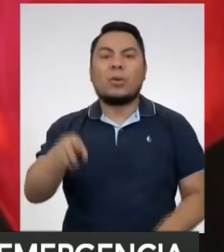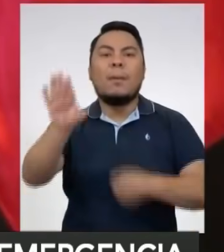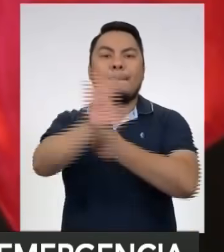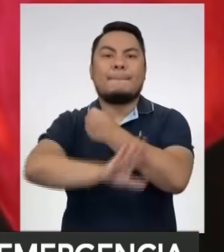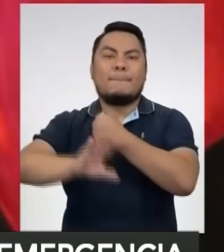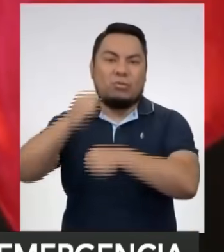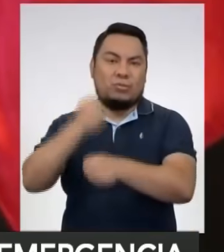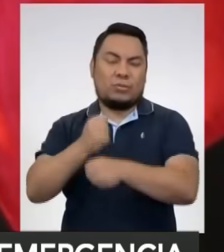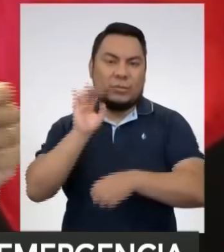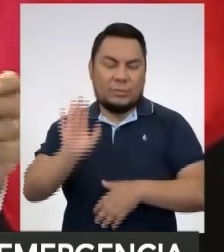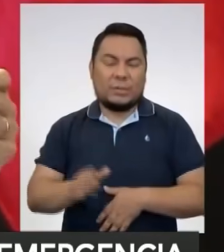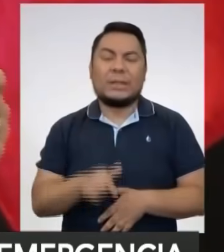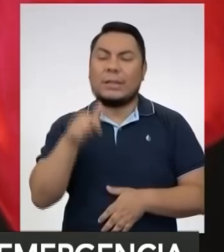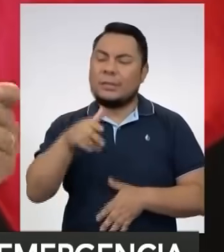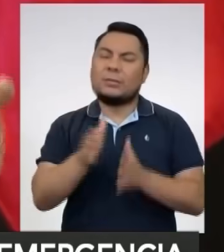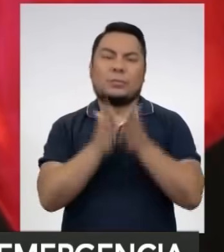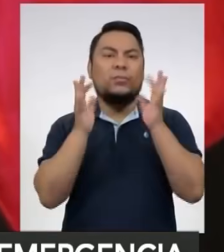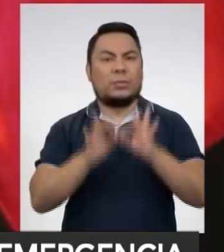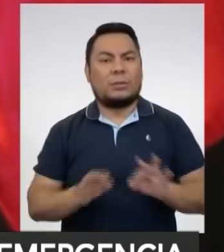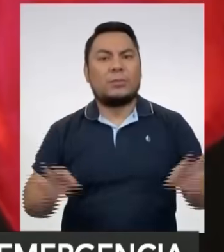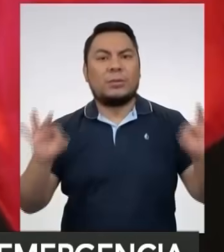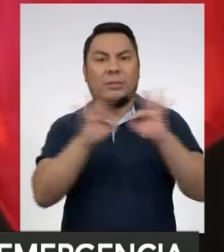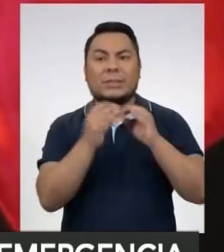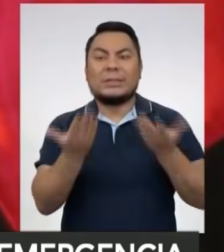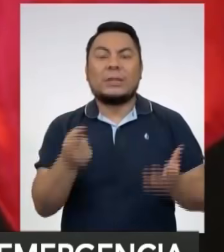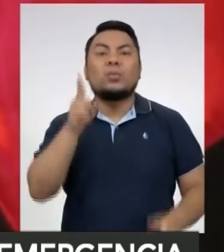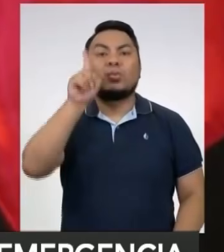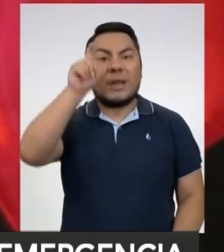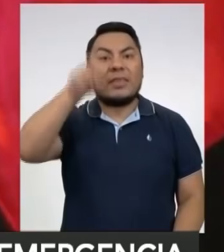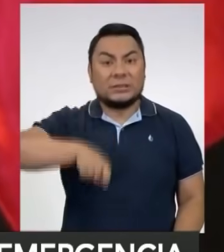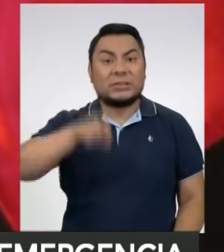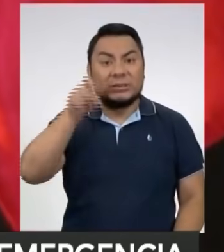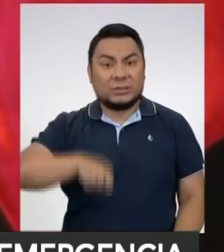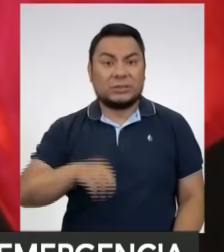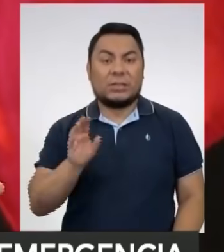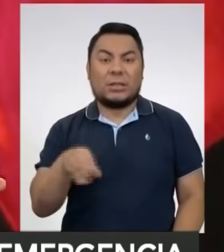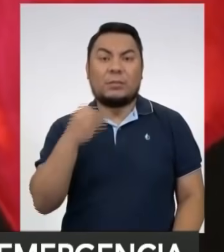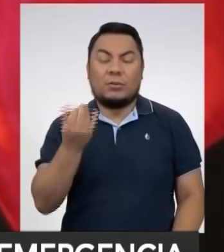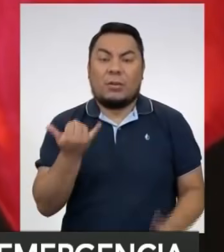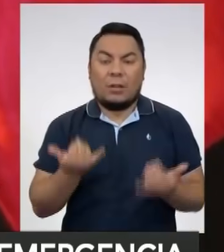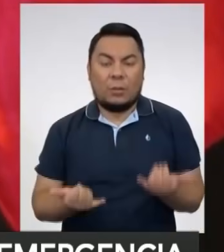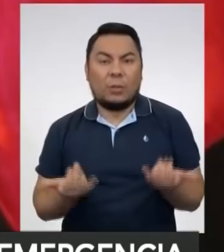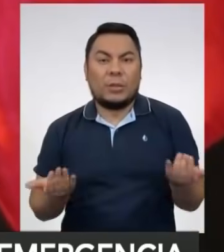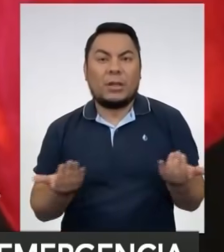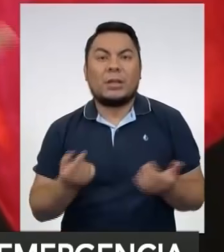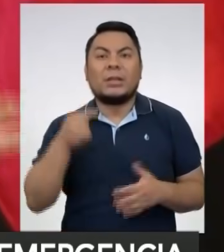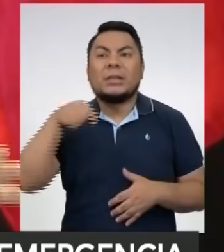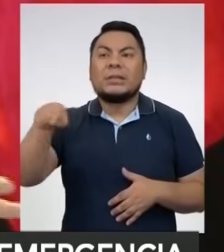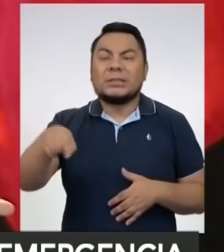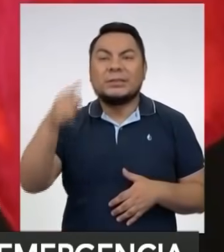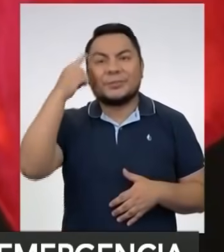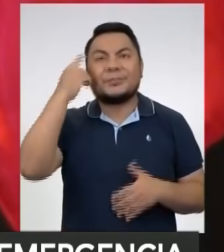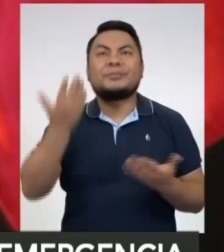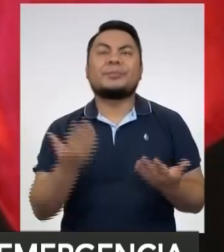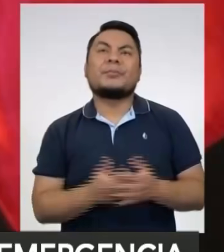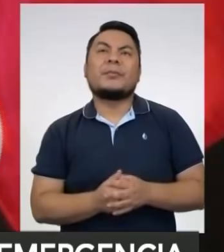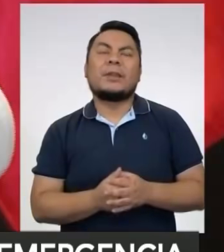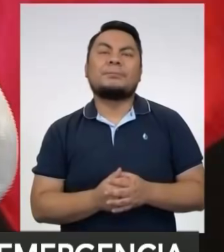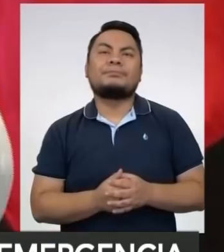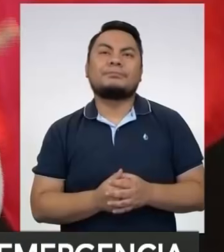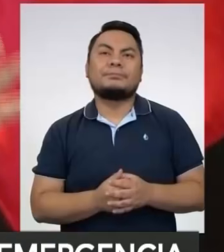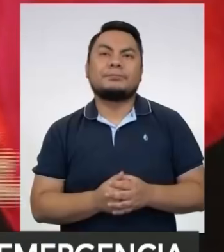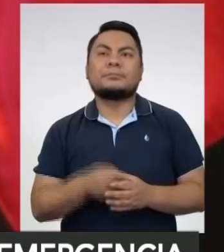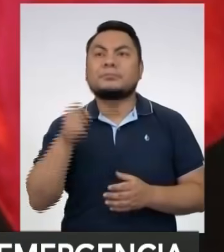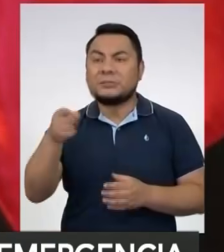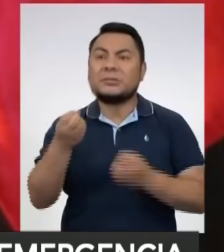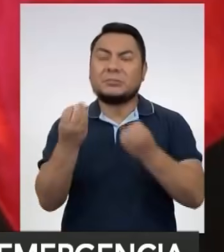que esto es sumamente importante y es una necesidad, porque de nada va a servir los edificios,